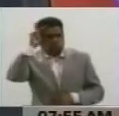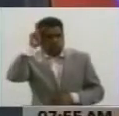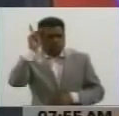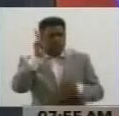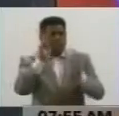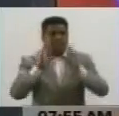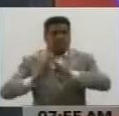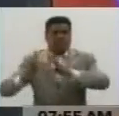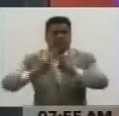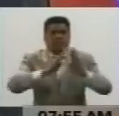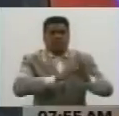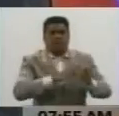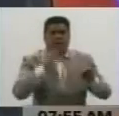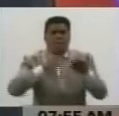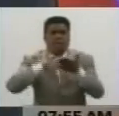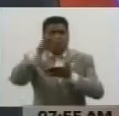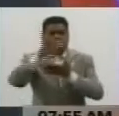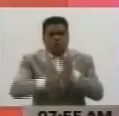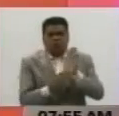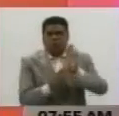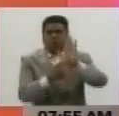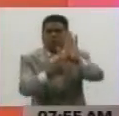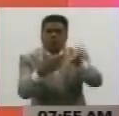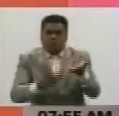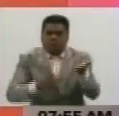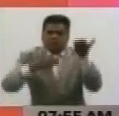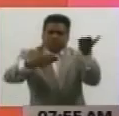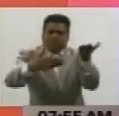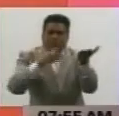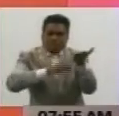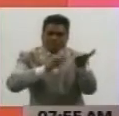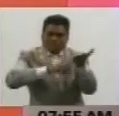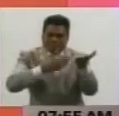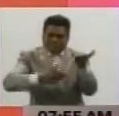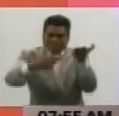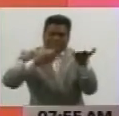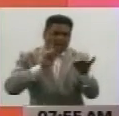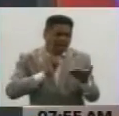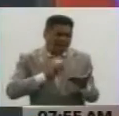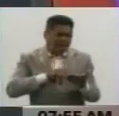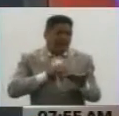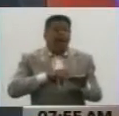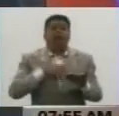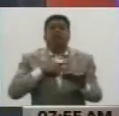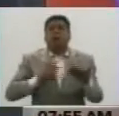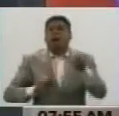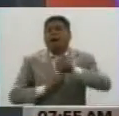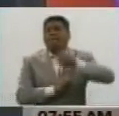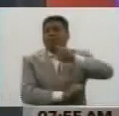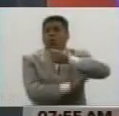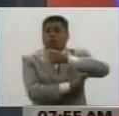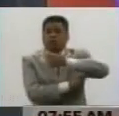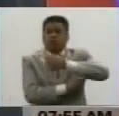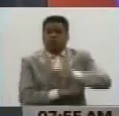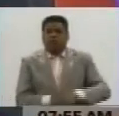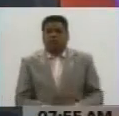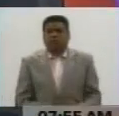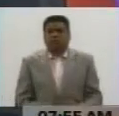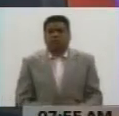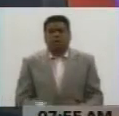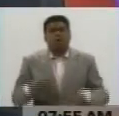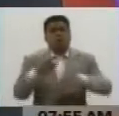proyectos mineros artesanales o de pequeña minería, o inclusive... ¿Se están apoyando? Claro, el Estado